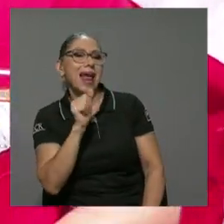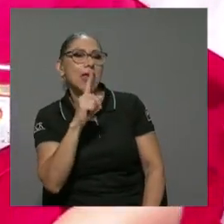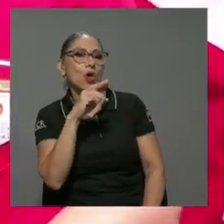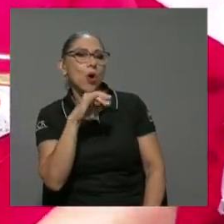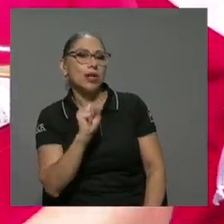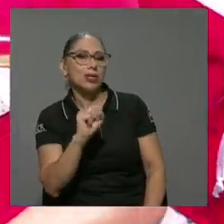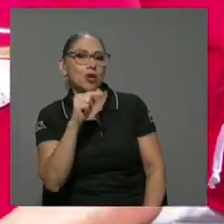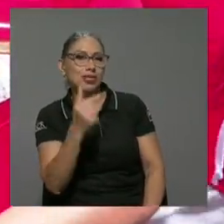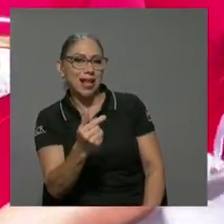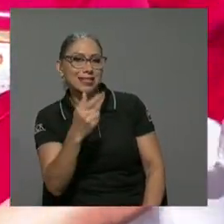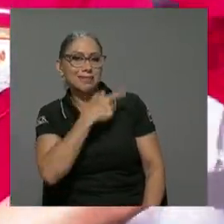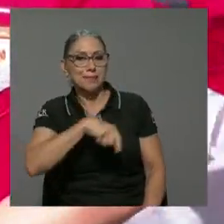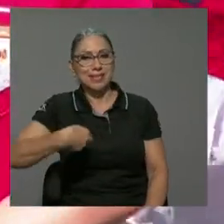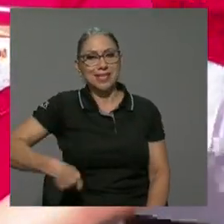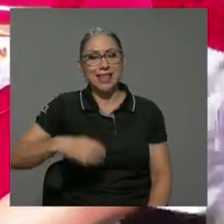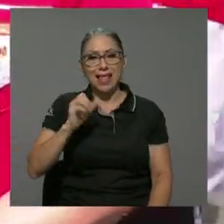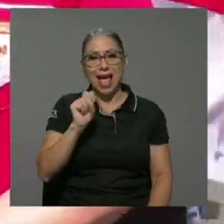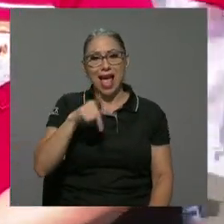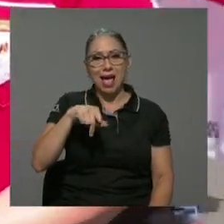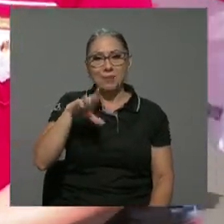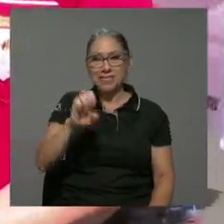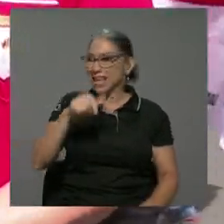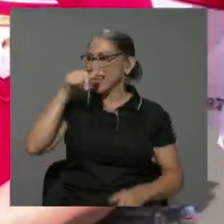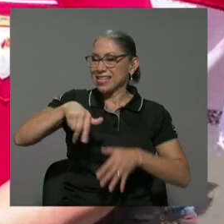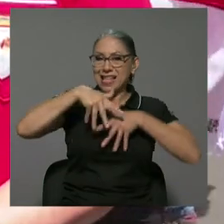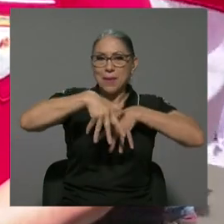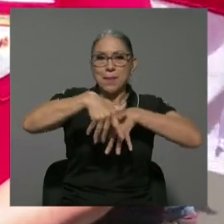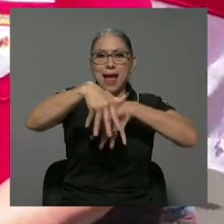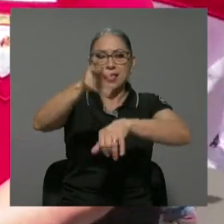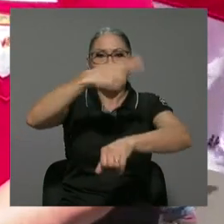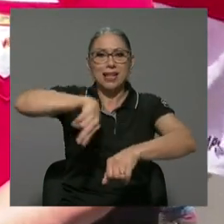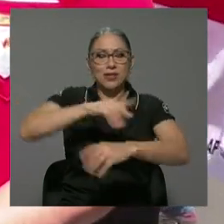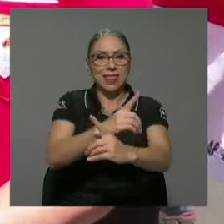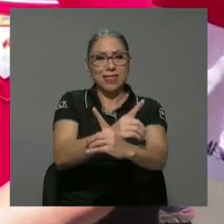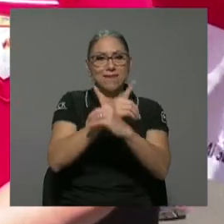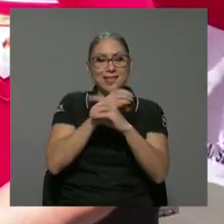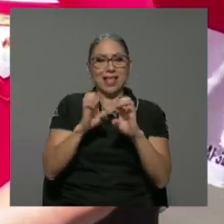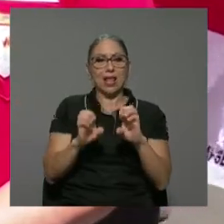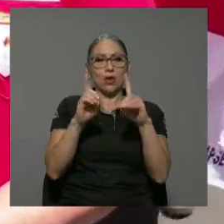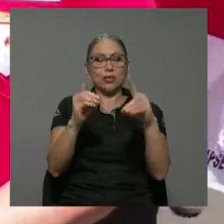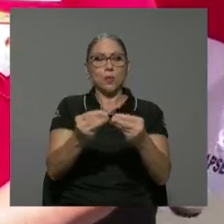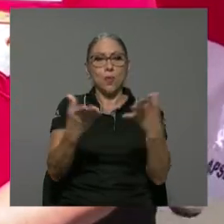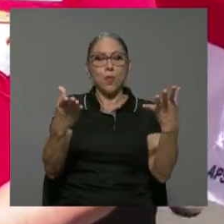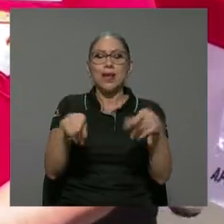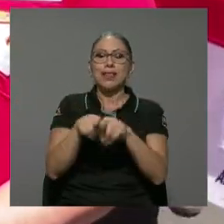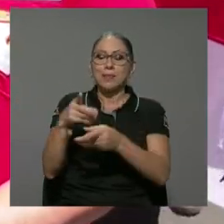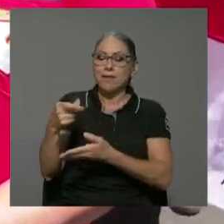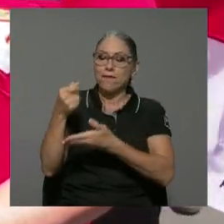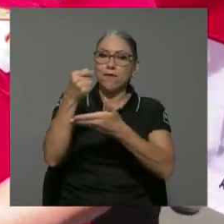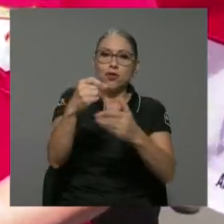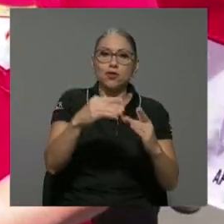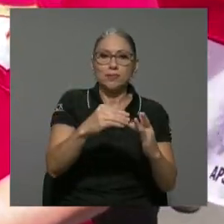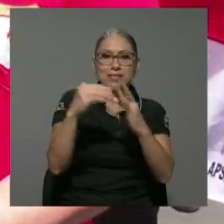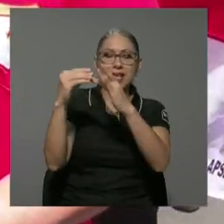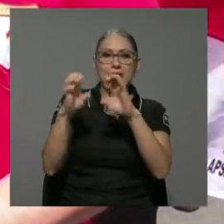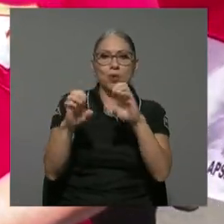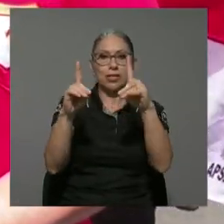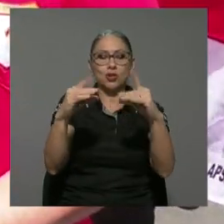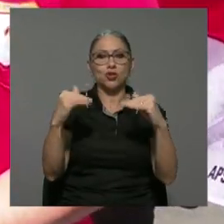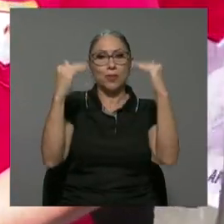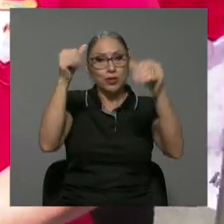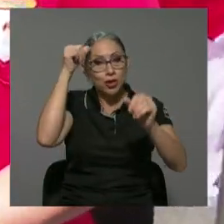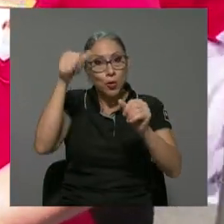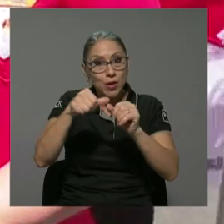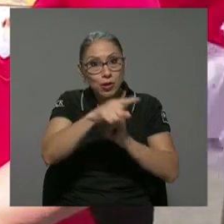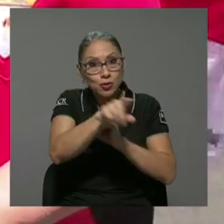González, presidenta de APSE, desde esta gran marcha nacional en defensa de la educación pública y del Fondo Especial para la Educación Superior. Recuerde que